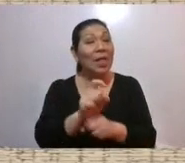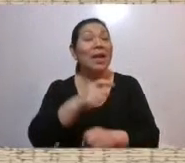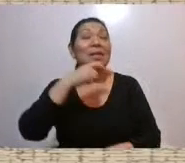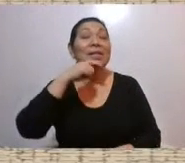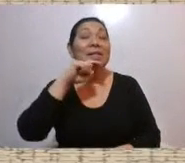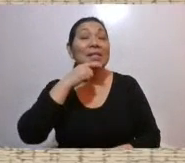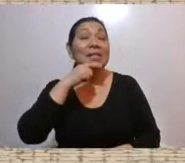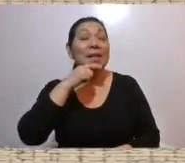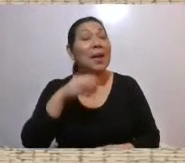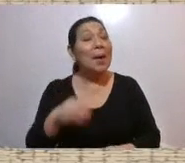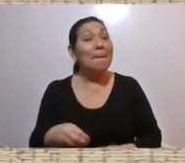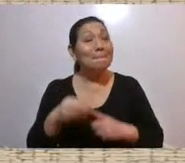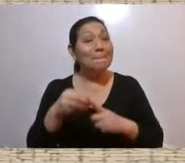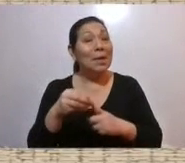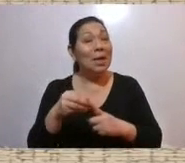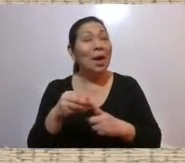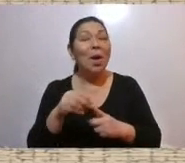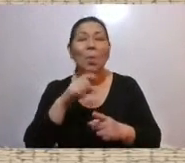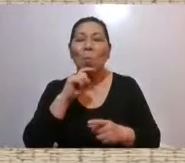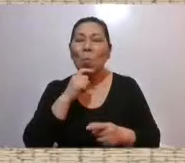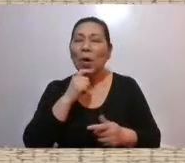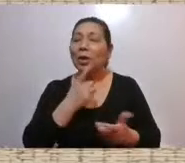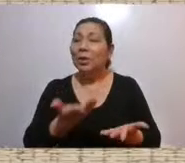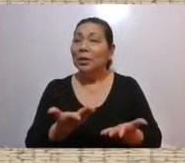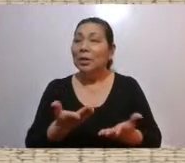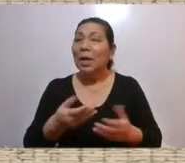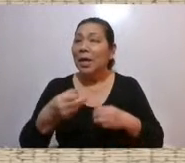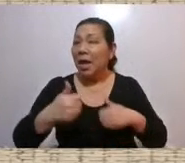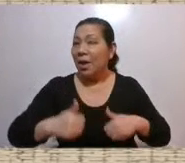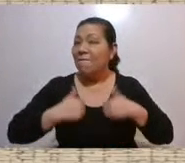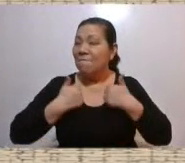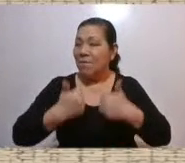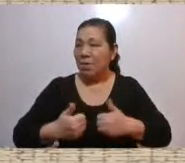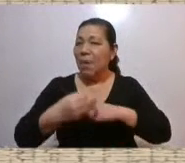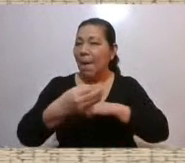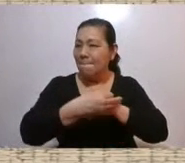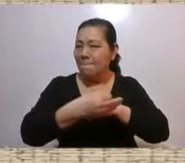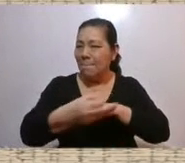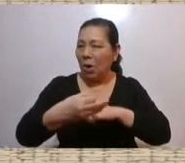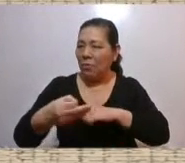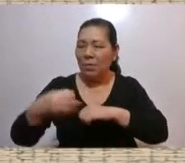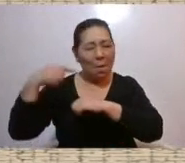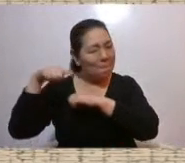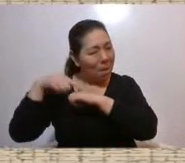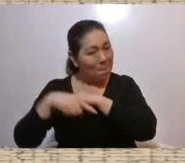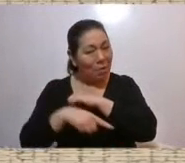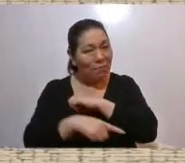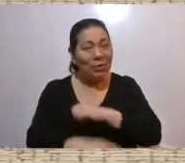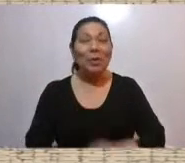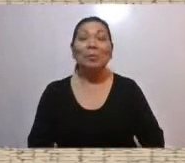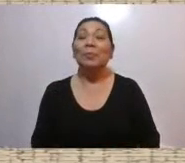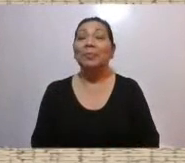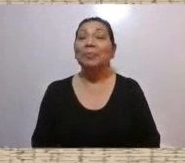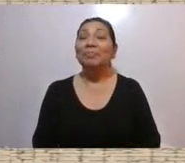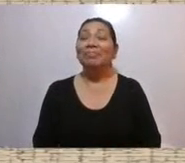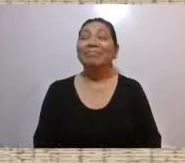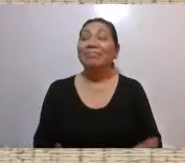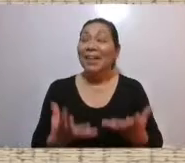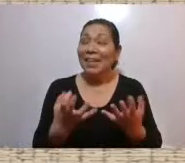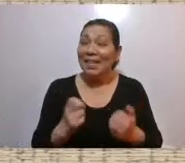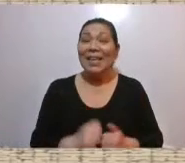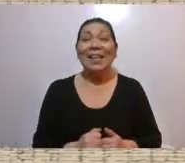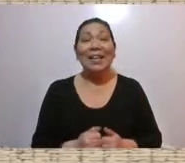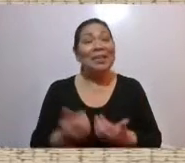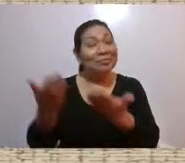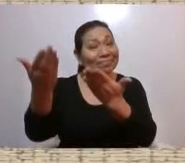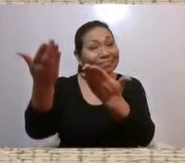la educación de las mujeres, especialmente de las mujeres en zonas rurales de nuestro país.